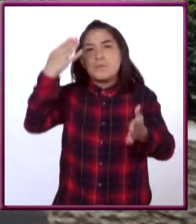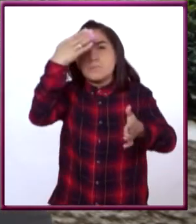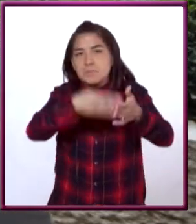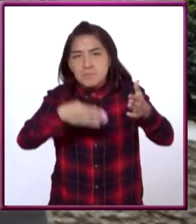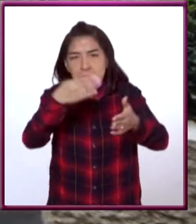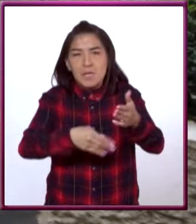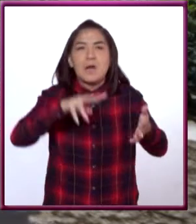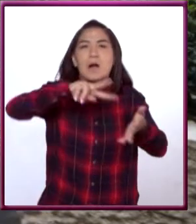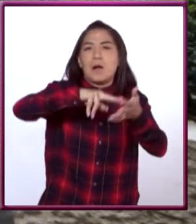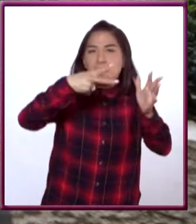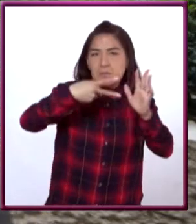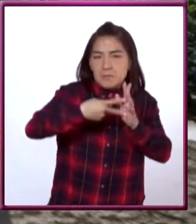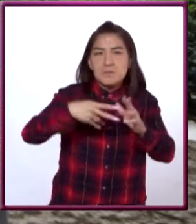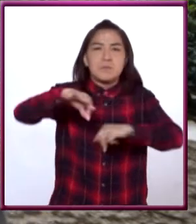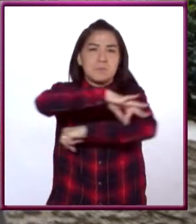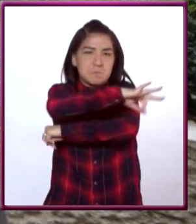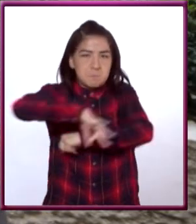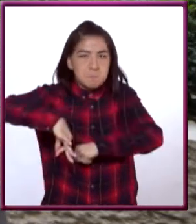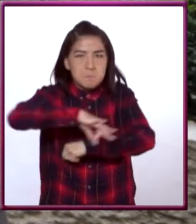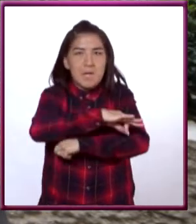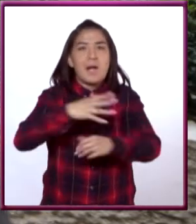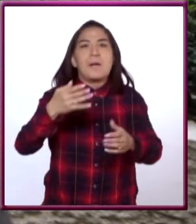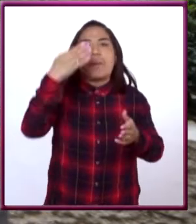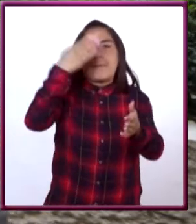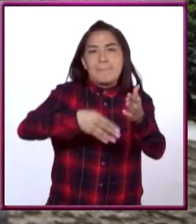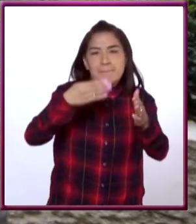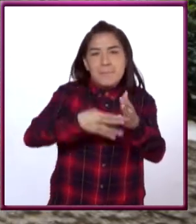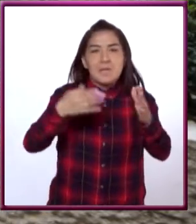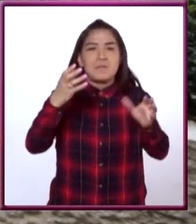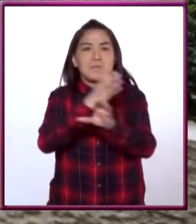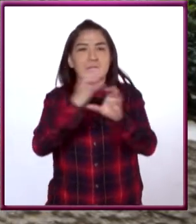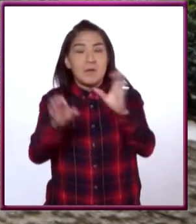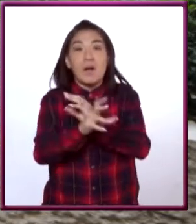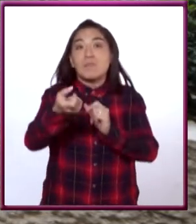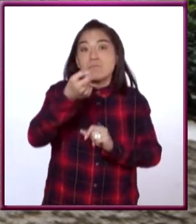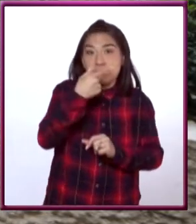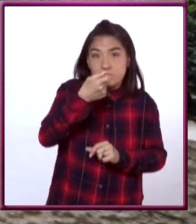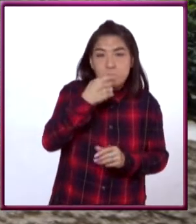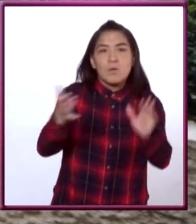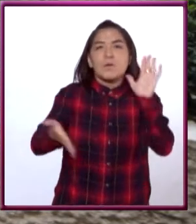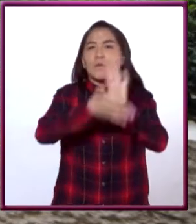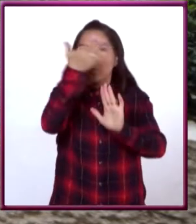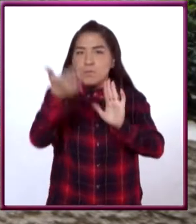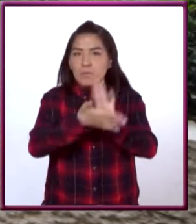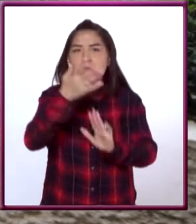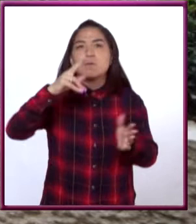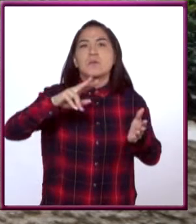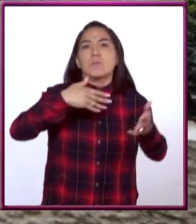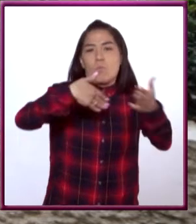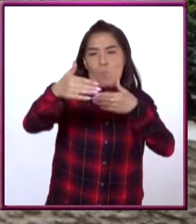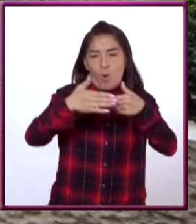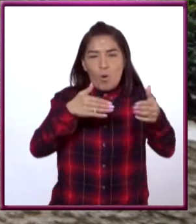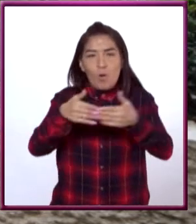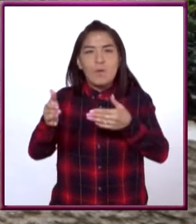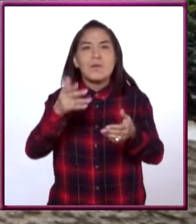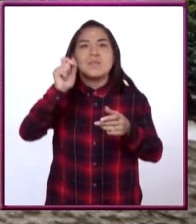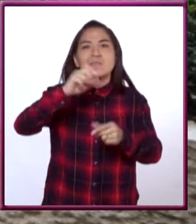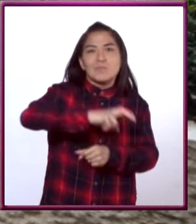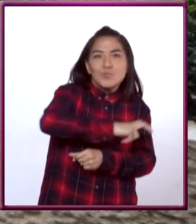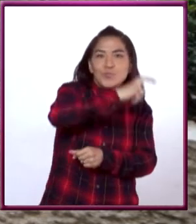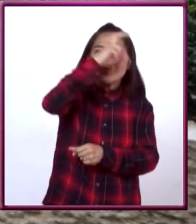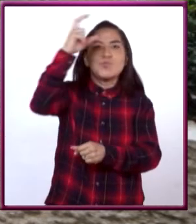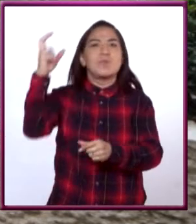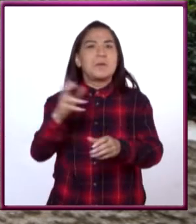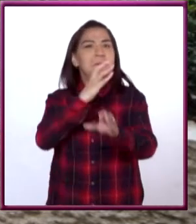ingeniería mecánica, arquitectura, ingeniería, maquinaria, medicamentos, construcción, moda, industria